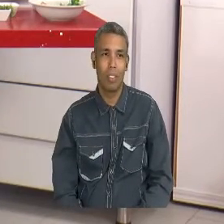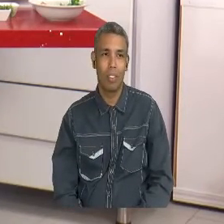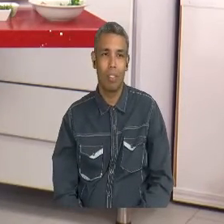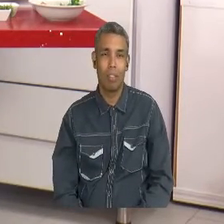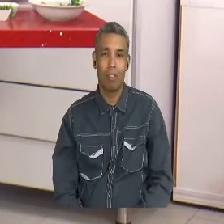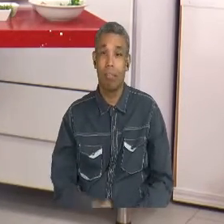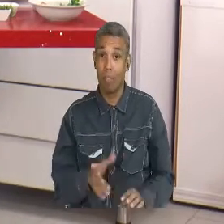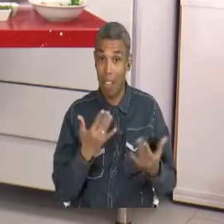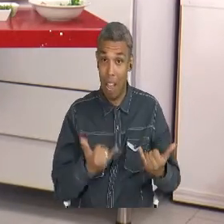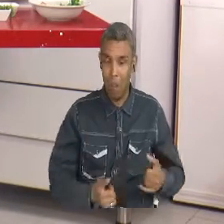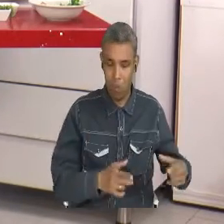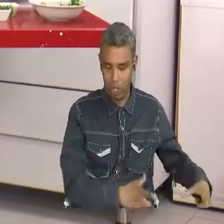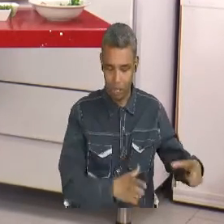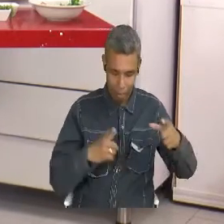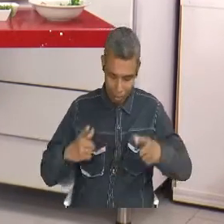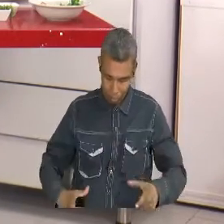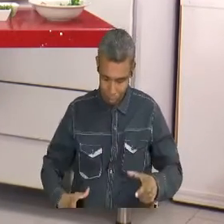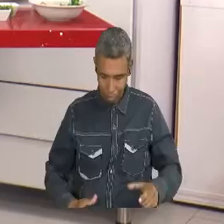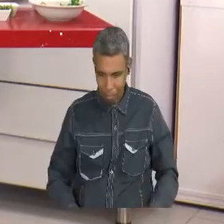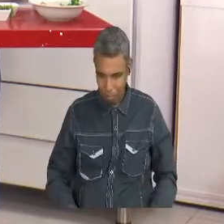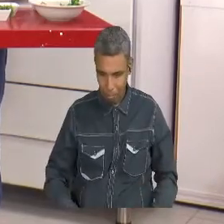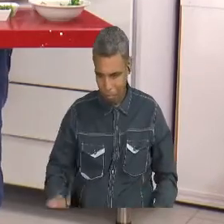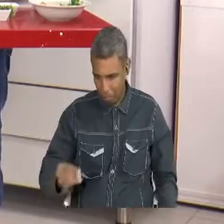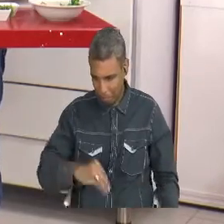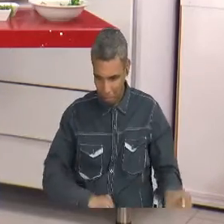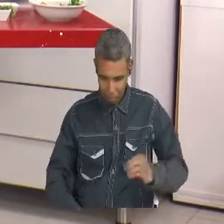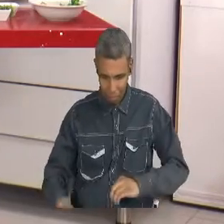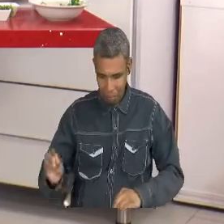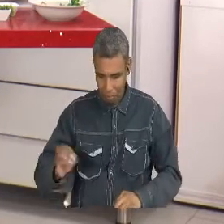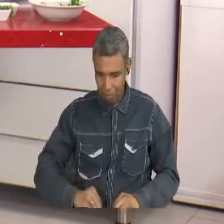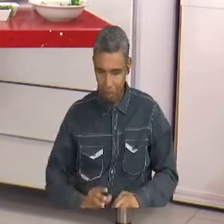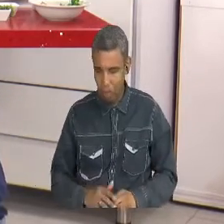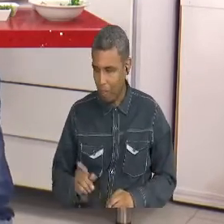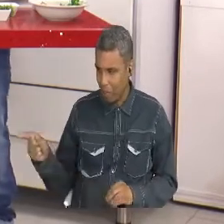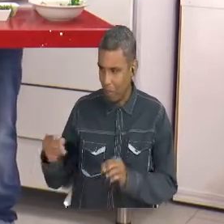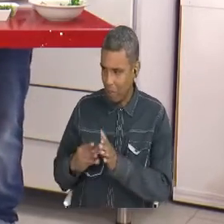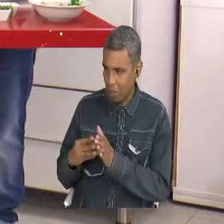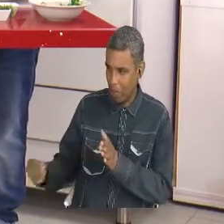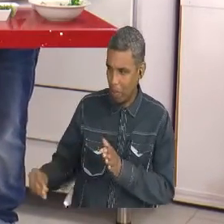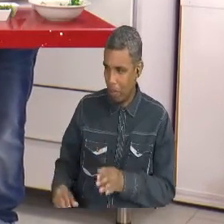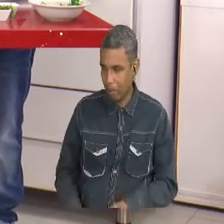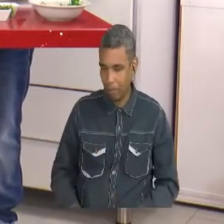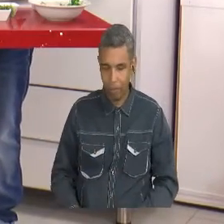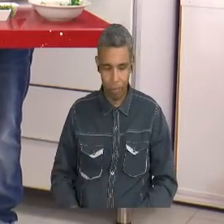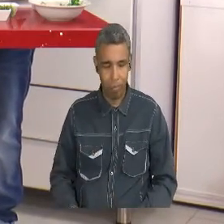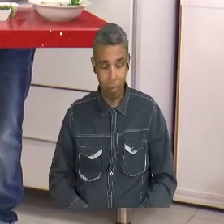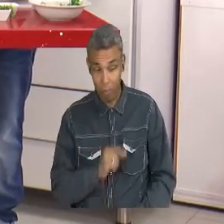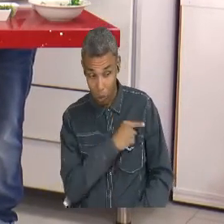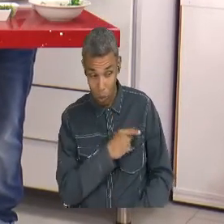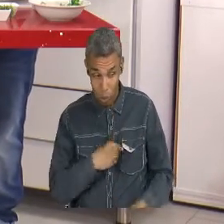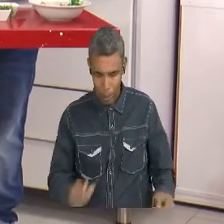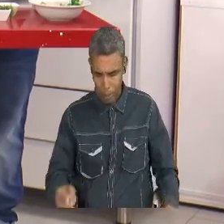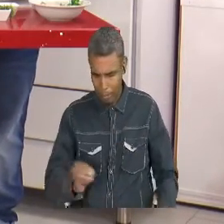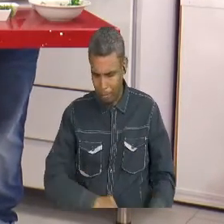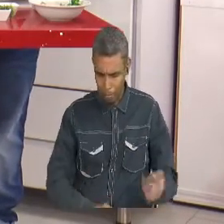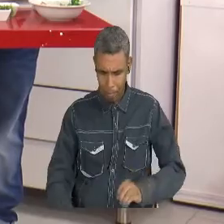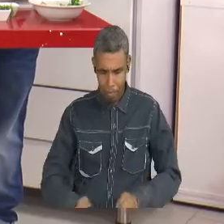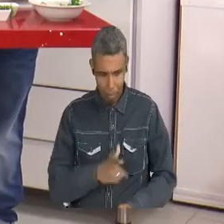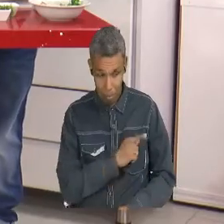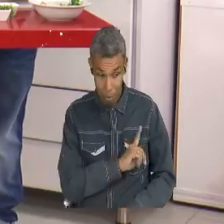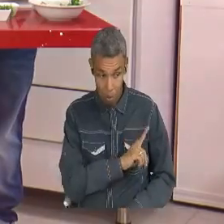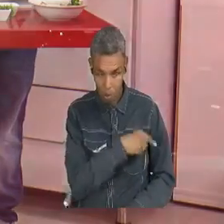Así que te vamos a dejar un platico entonces si quieres, para yo hago el primero y ya para usted que toma el modelo, ajá, y te puedas guiar. Es muy sencillo, ¿no? Ya igual